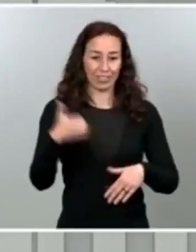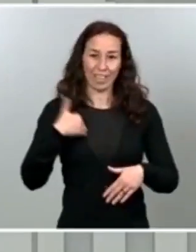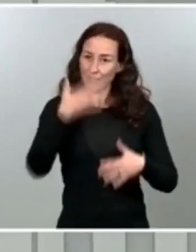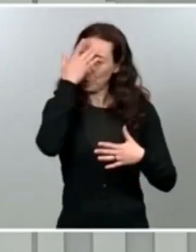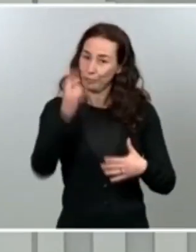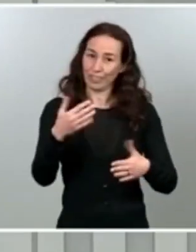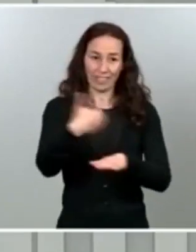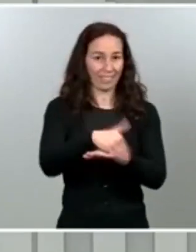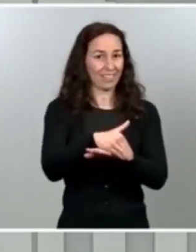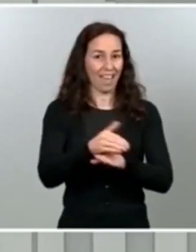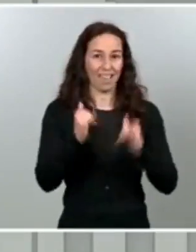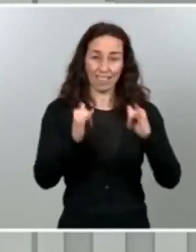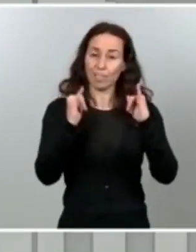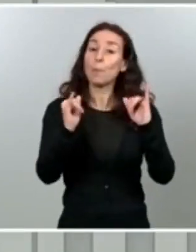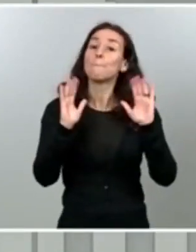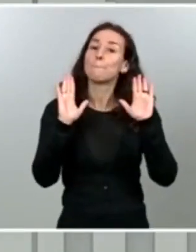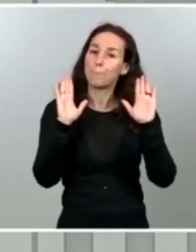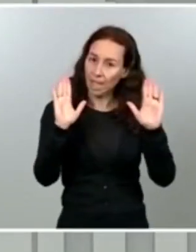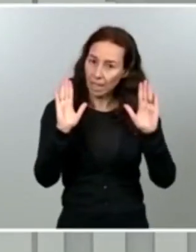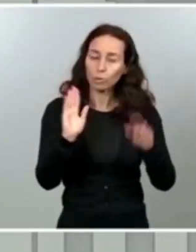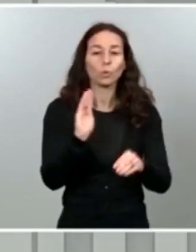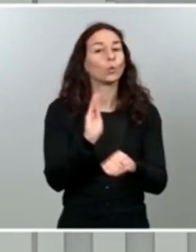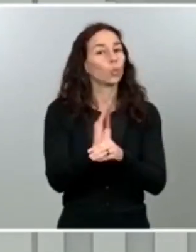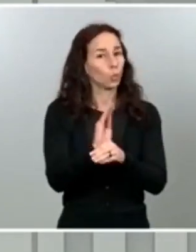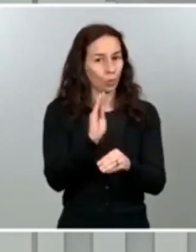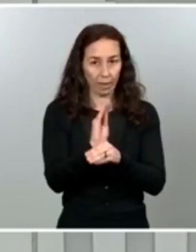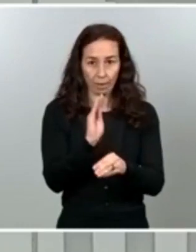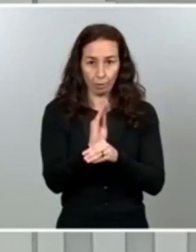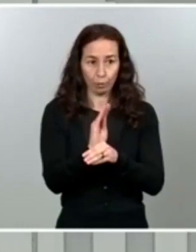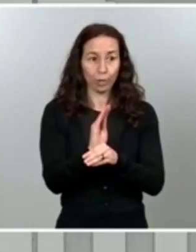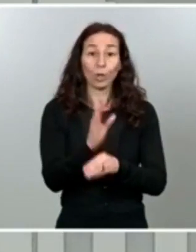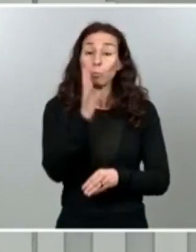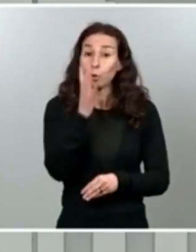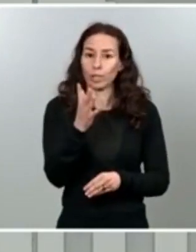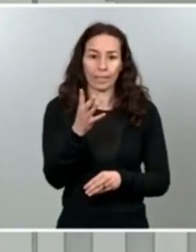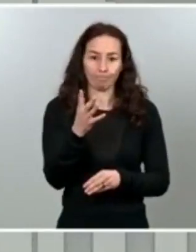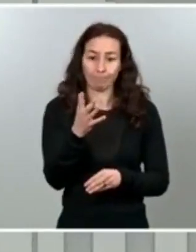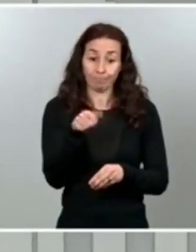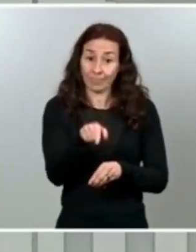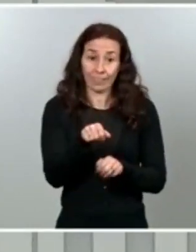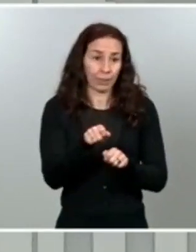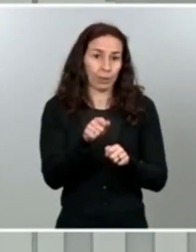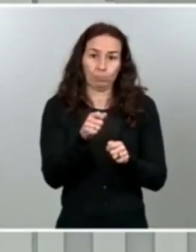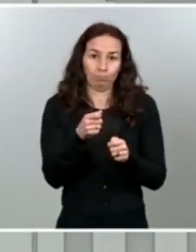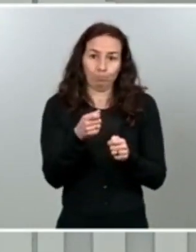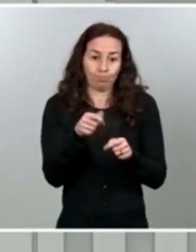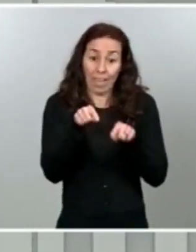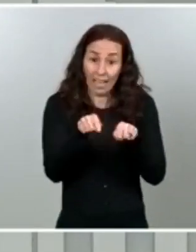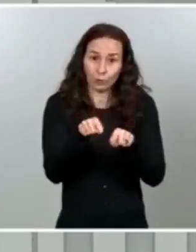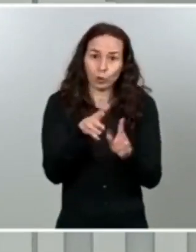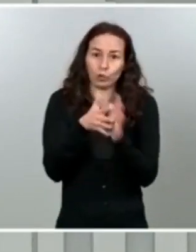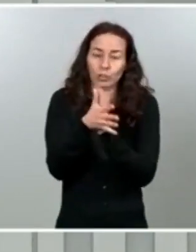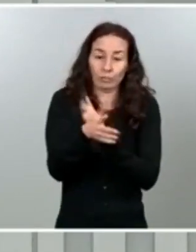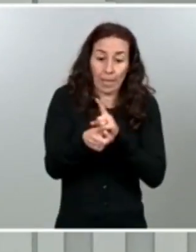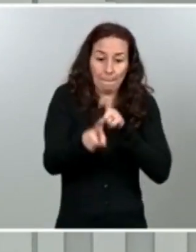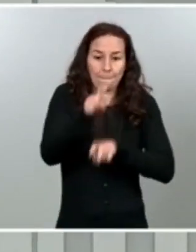tenemos que mantener un cuidado especial porque lo que no podemos es dar un paso atrás y igual que estoy encantado de